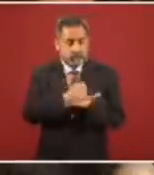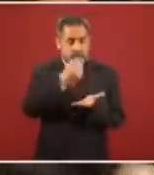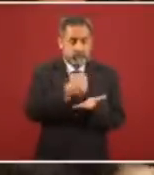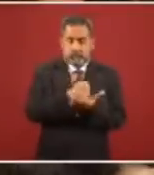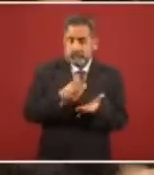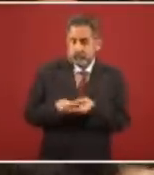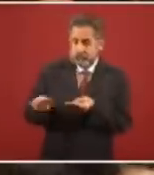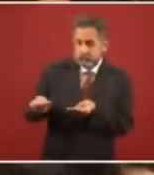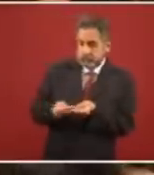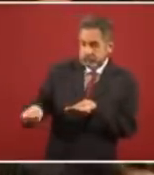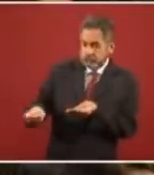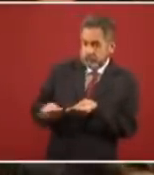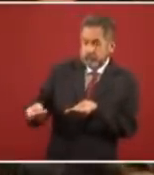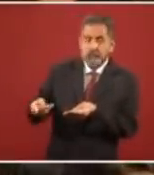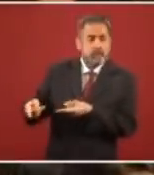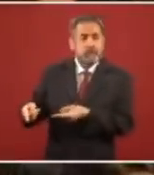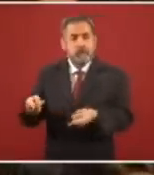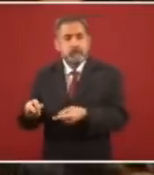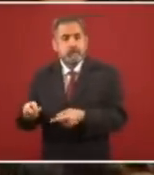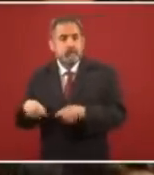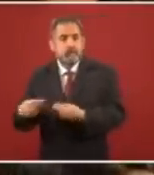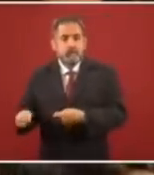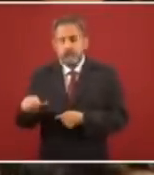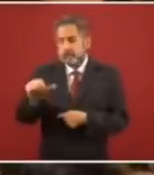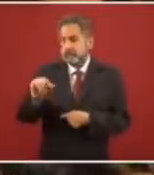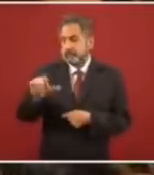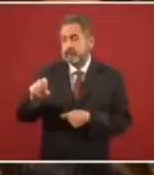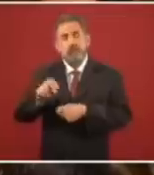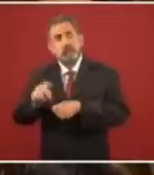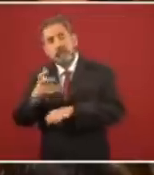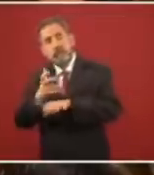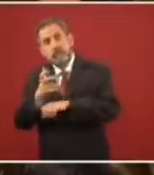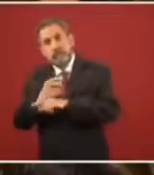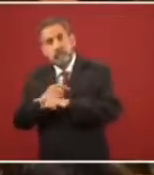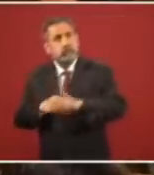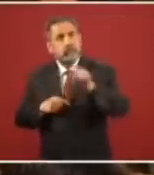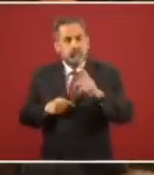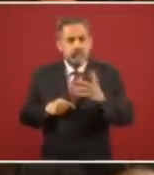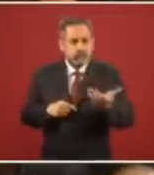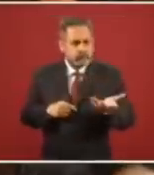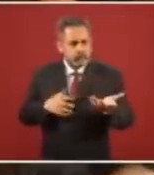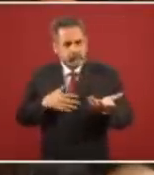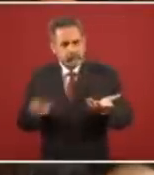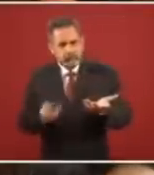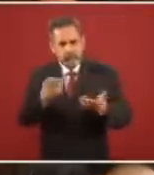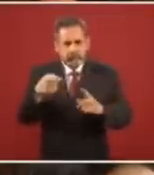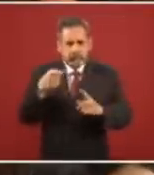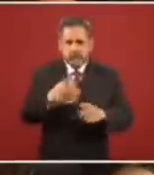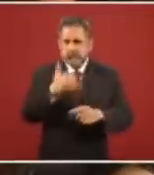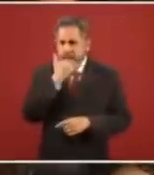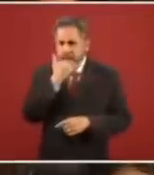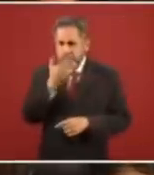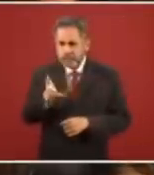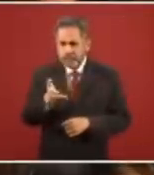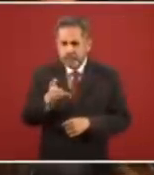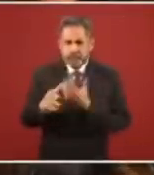que sus residentes pidan asilo en Estados Unidos. Mi pregunta, disculpe, es